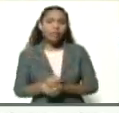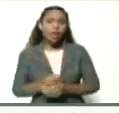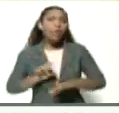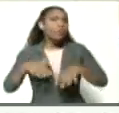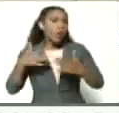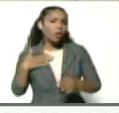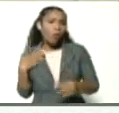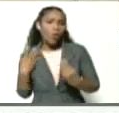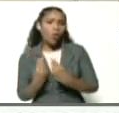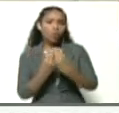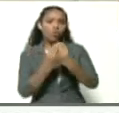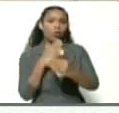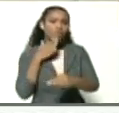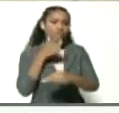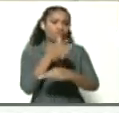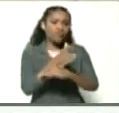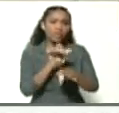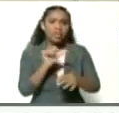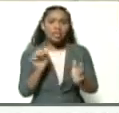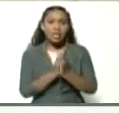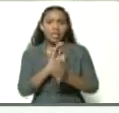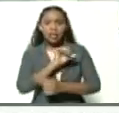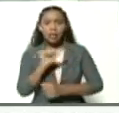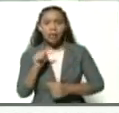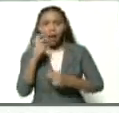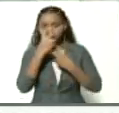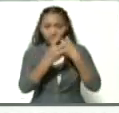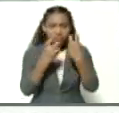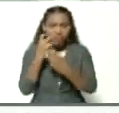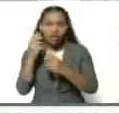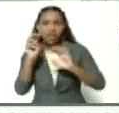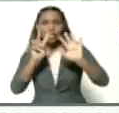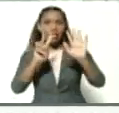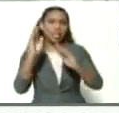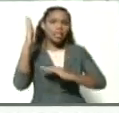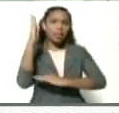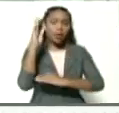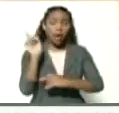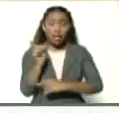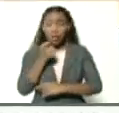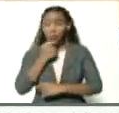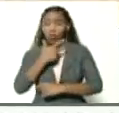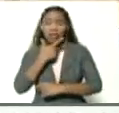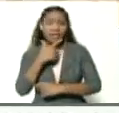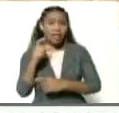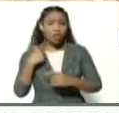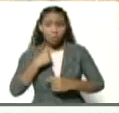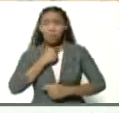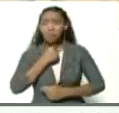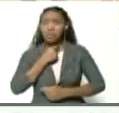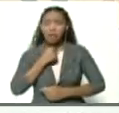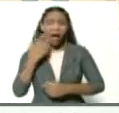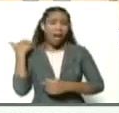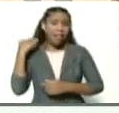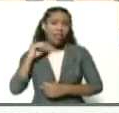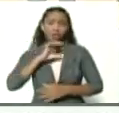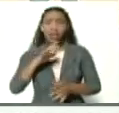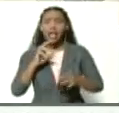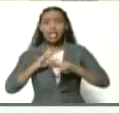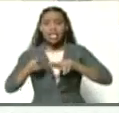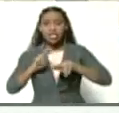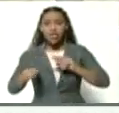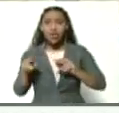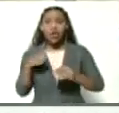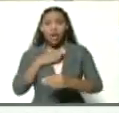Cuando íbamos juntos en Semana Santa a la visita de los siete templos, era una de las cosas más bonitas que más me gustaba como niño, ir a los siete